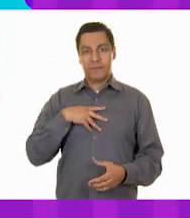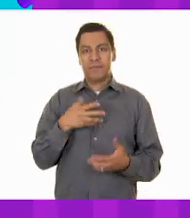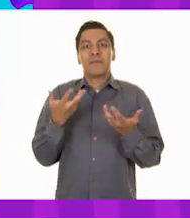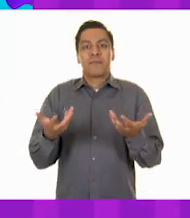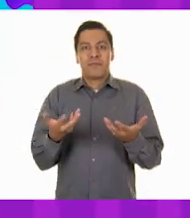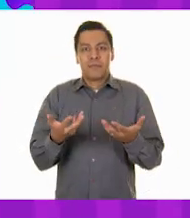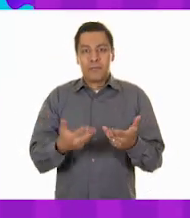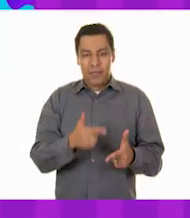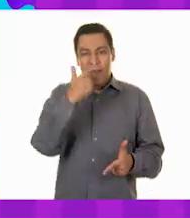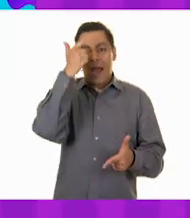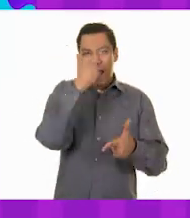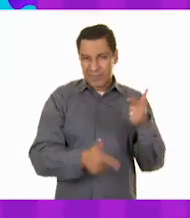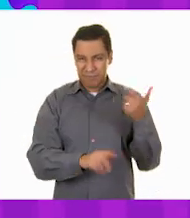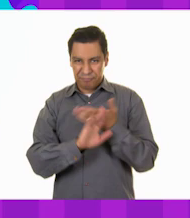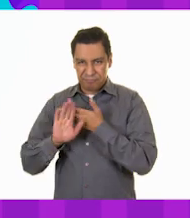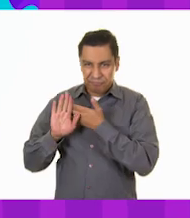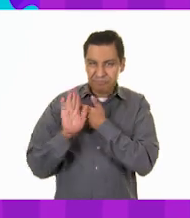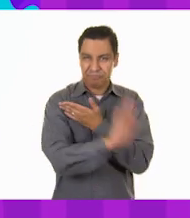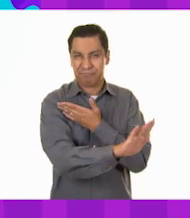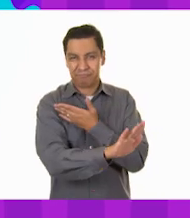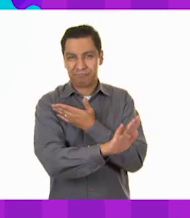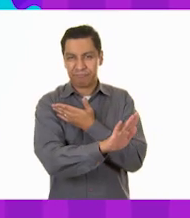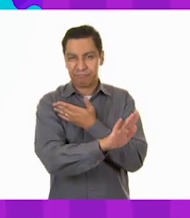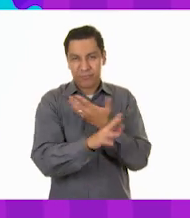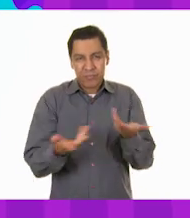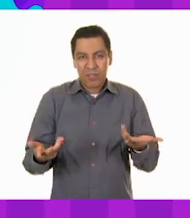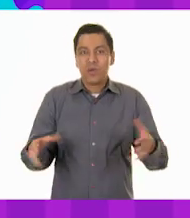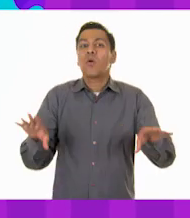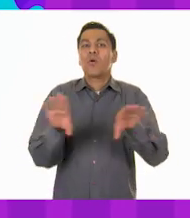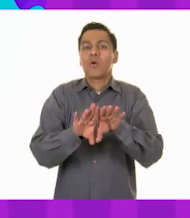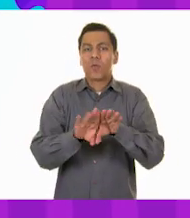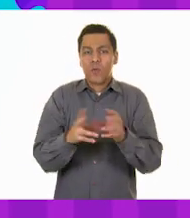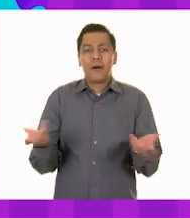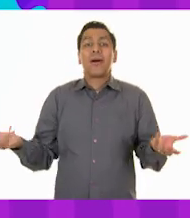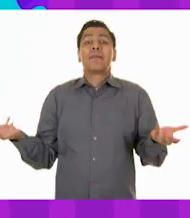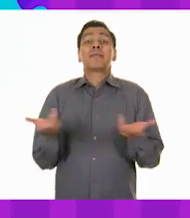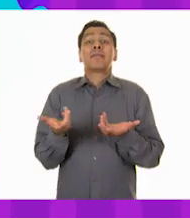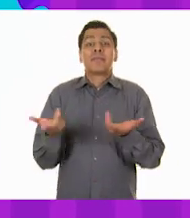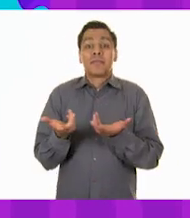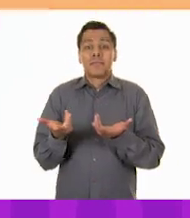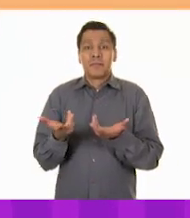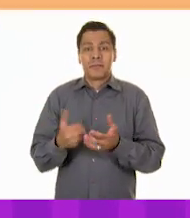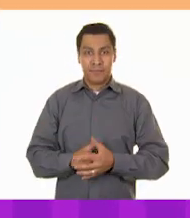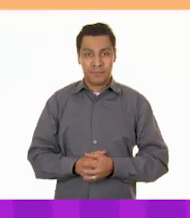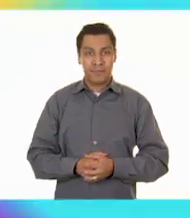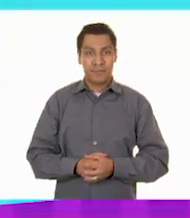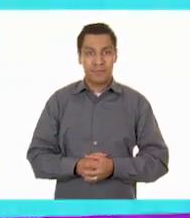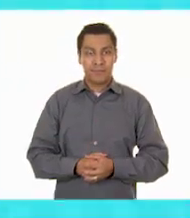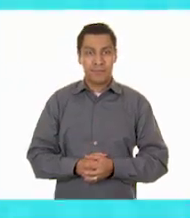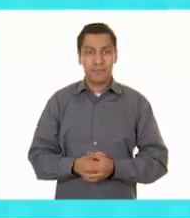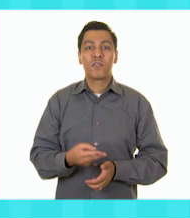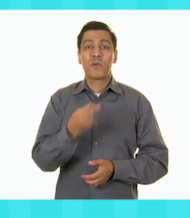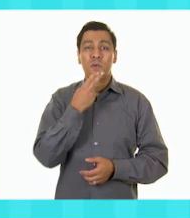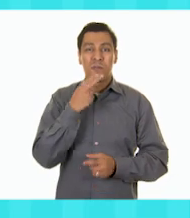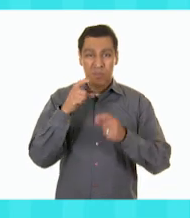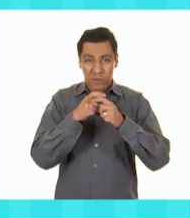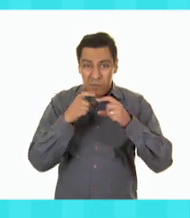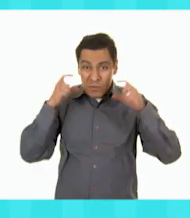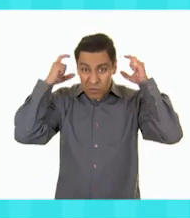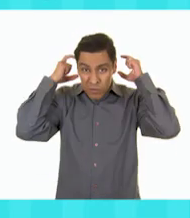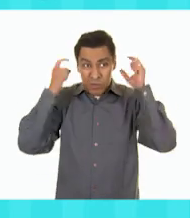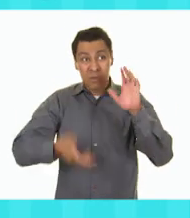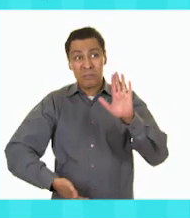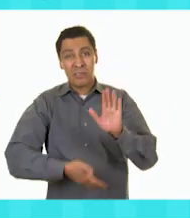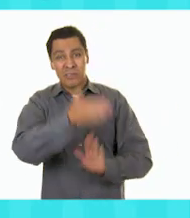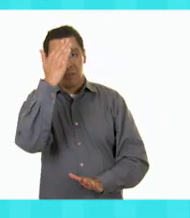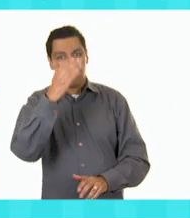continuar cuidando no siguiendo las buenas prácticas que ya todos conocemos para evitar contagiarnos utiliza cubrebocas no